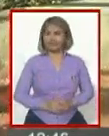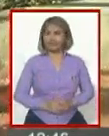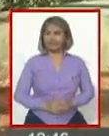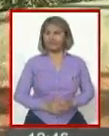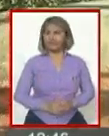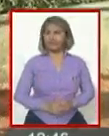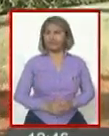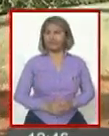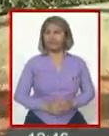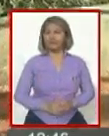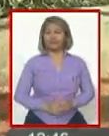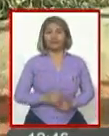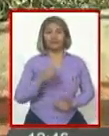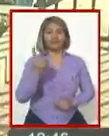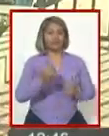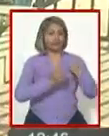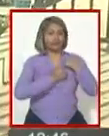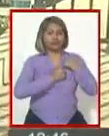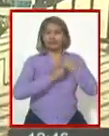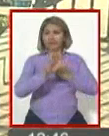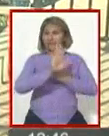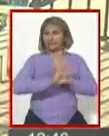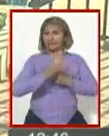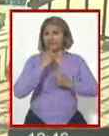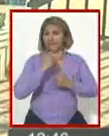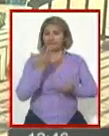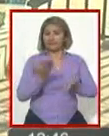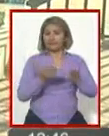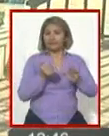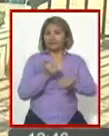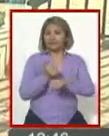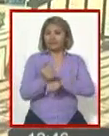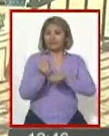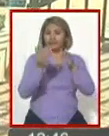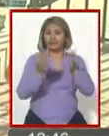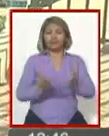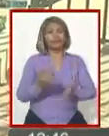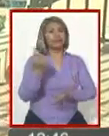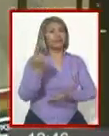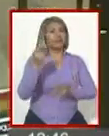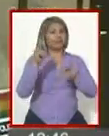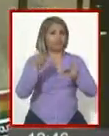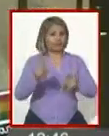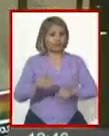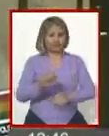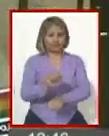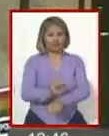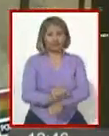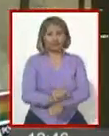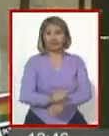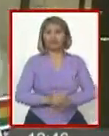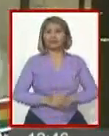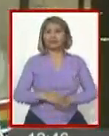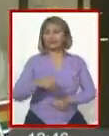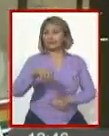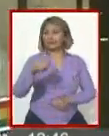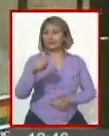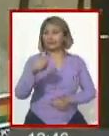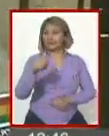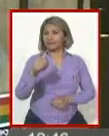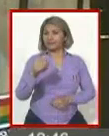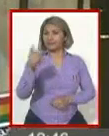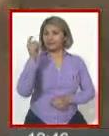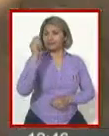Sería uno el guardia de seguridad, quien es el presunto autor, solamente hay un arrestado, el otro